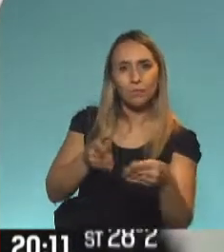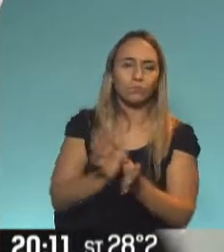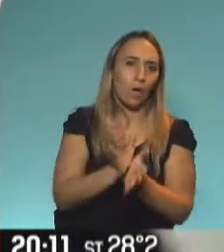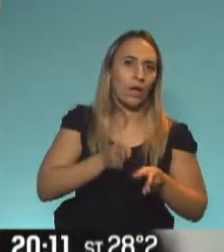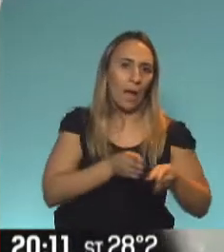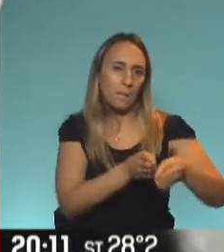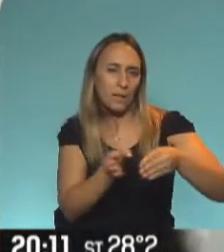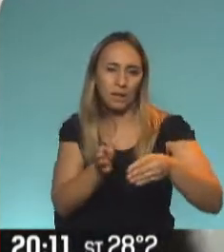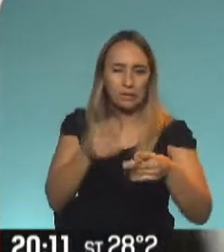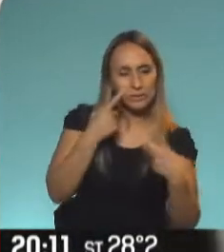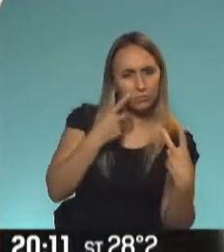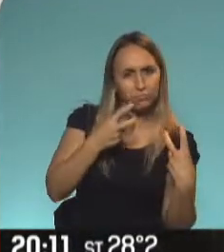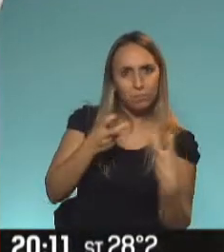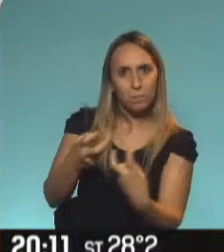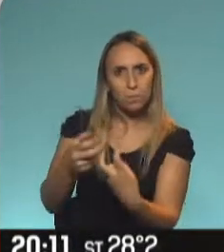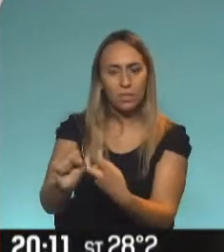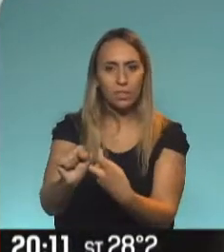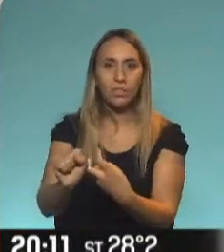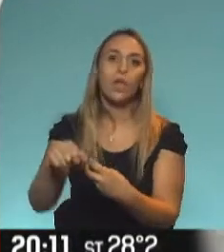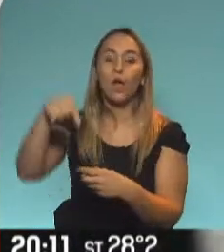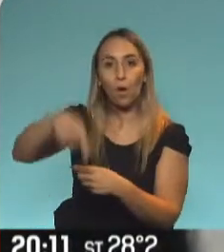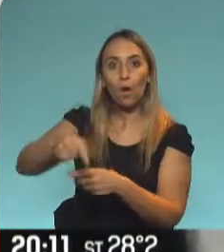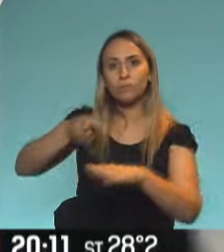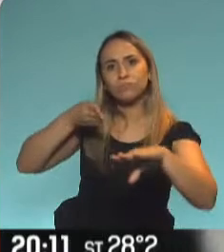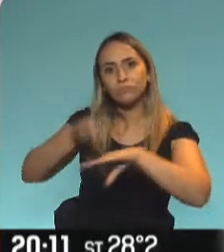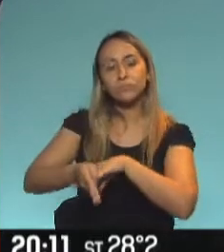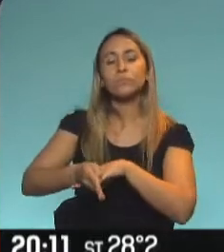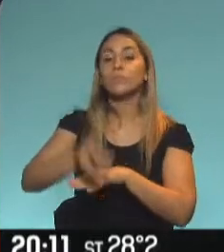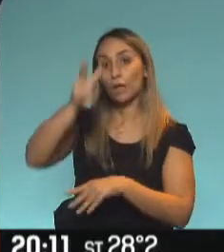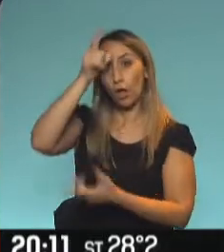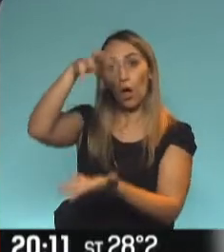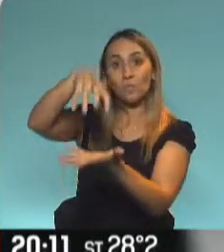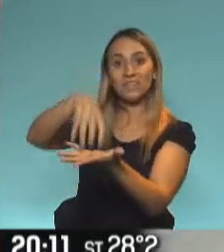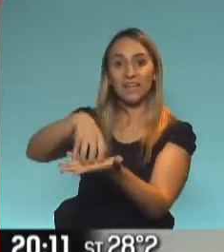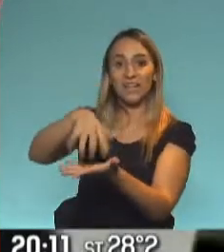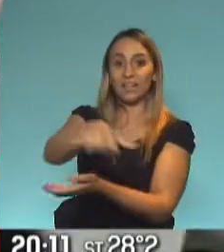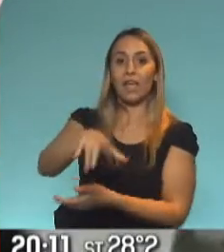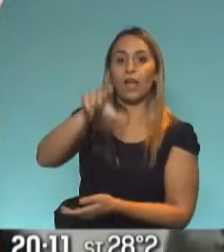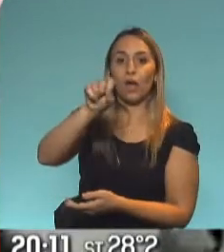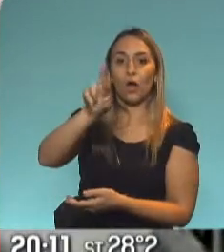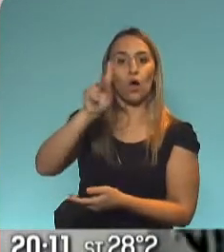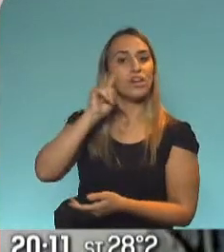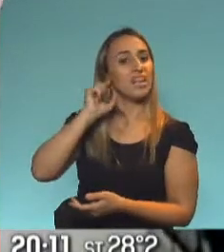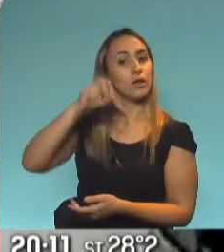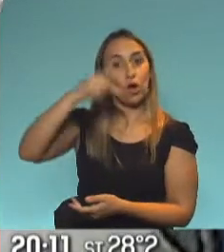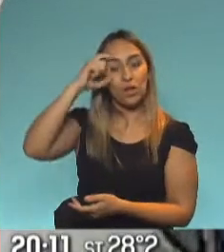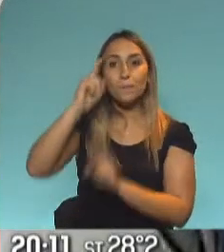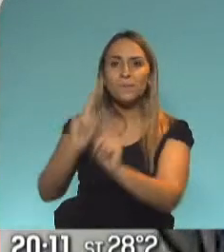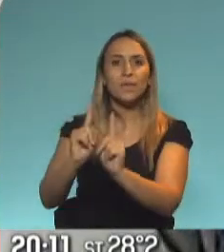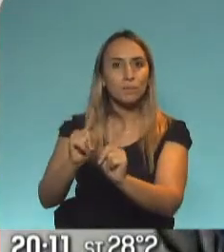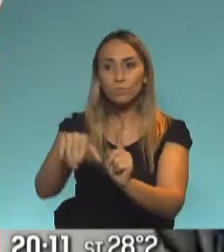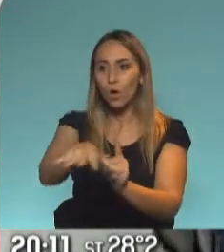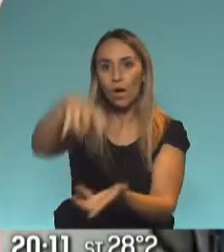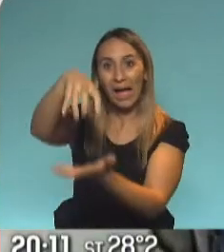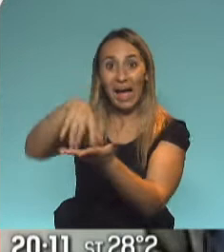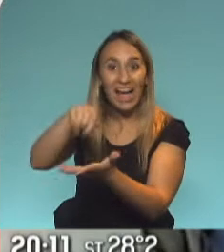ocurrió hoy. Hoy fue allanada, casi un año después, la comisaría de Origone. Es en ese lugar donde apareció el amuleto que